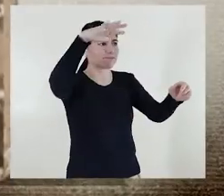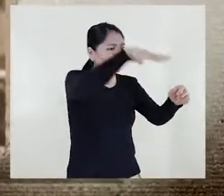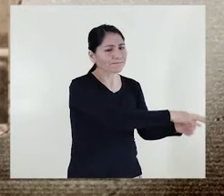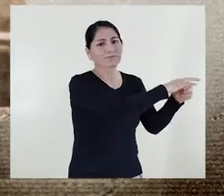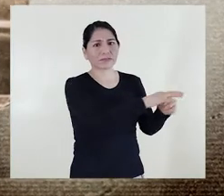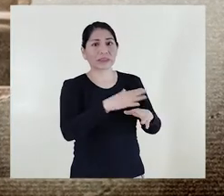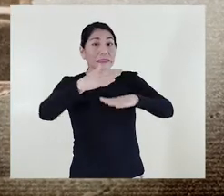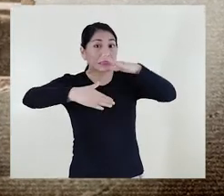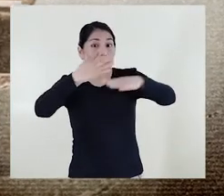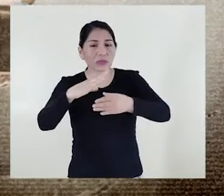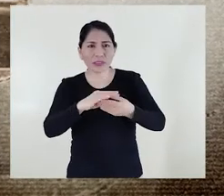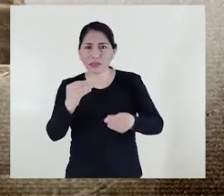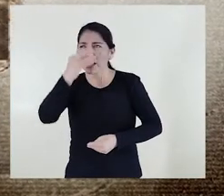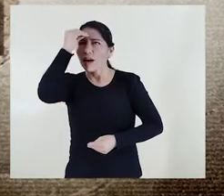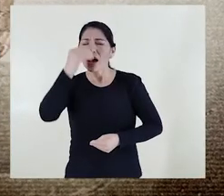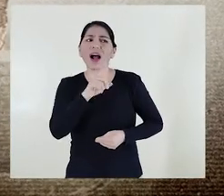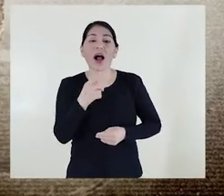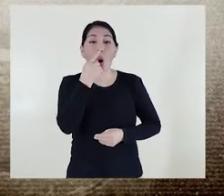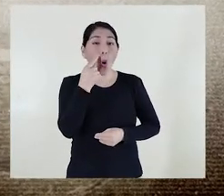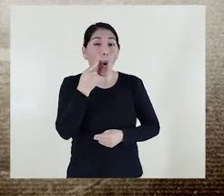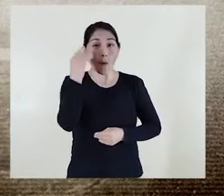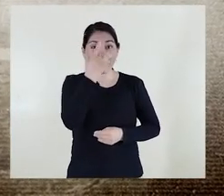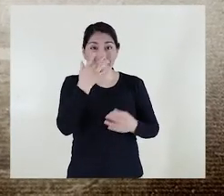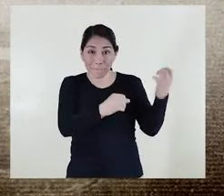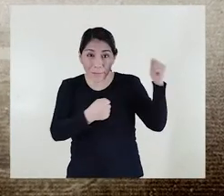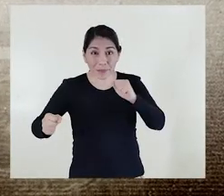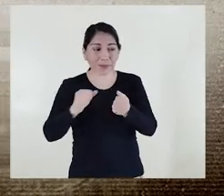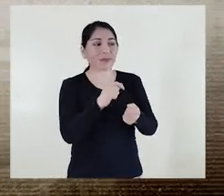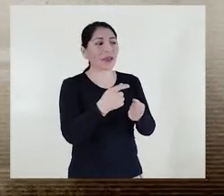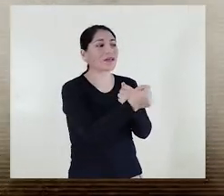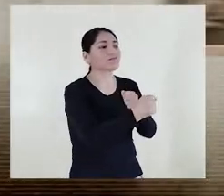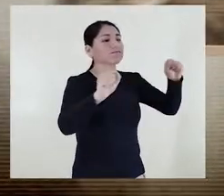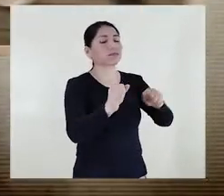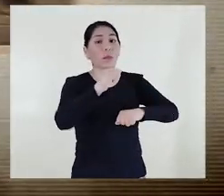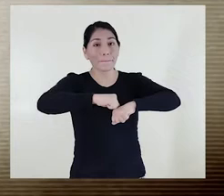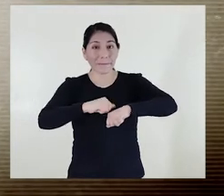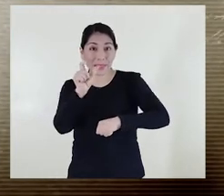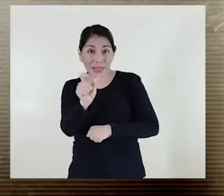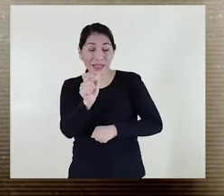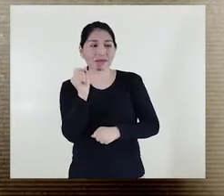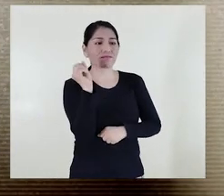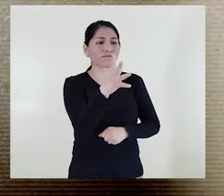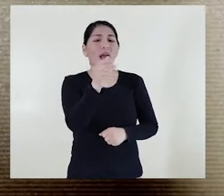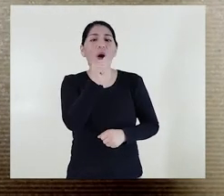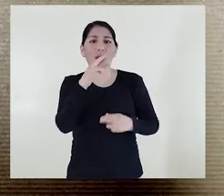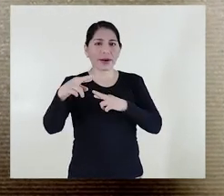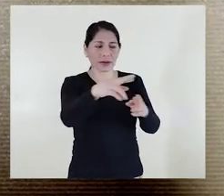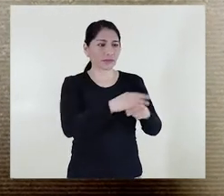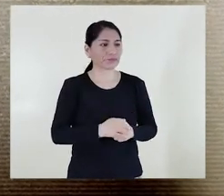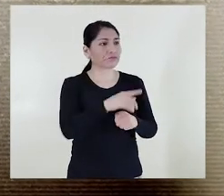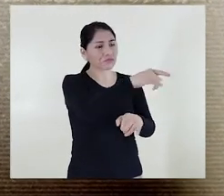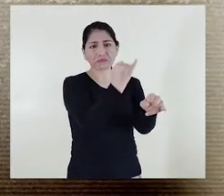fue destruida alguna vez por este, y otra vez se cuenta que San Martín de Porres la salvó milagrosamente de lo mismo al tirar